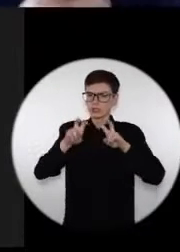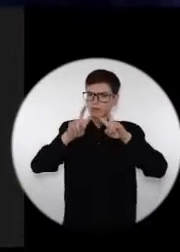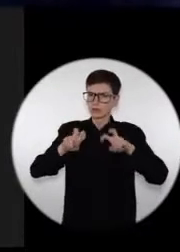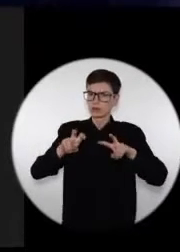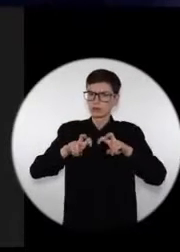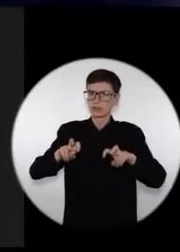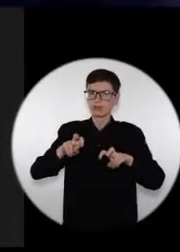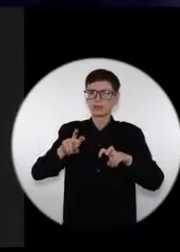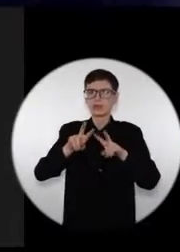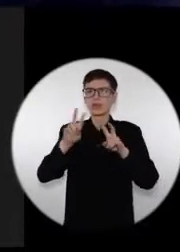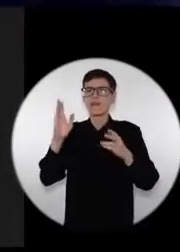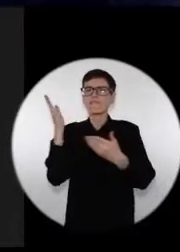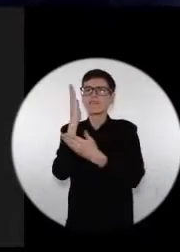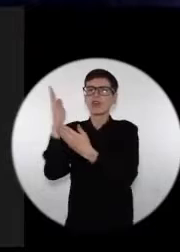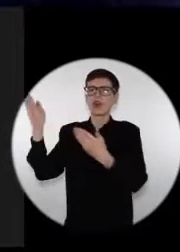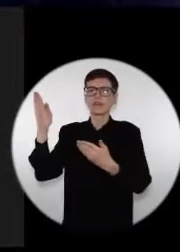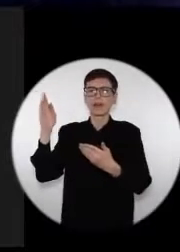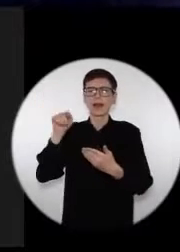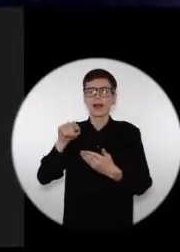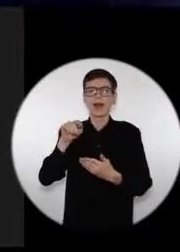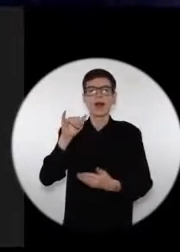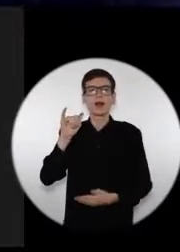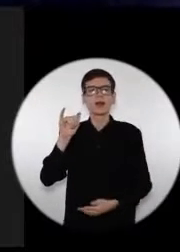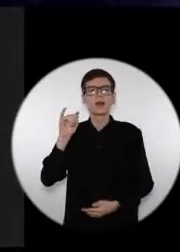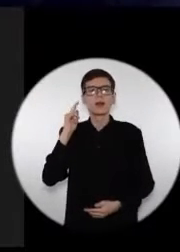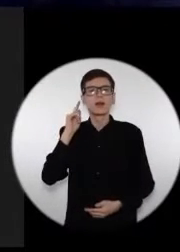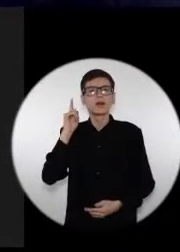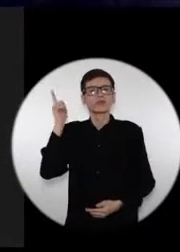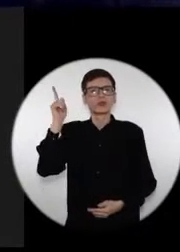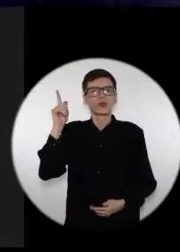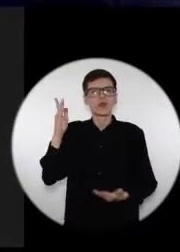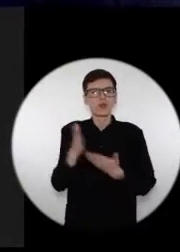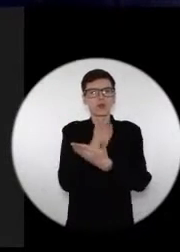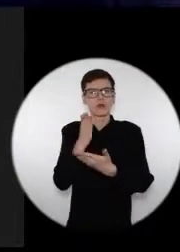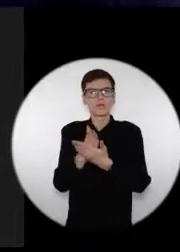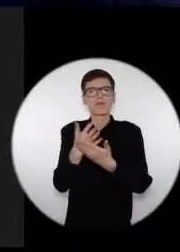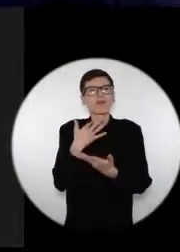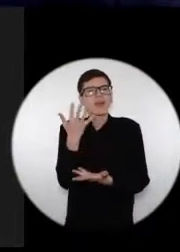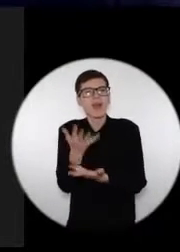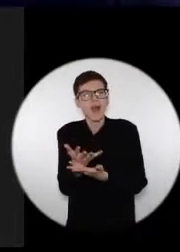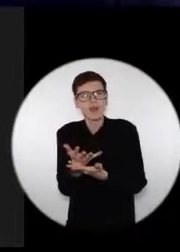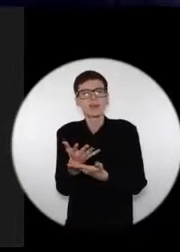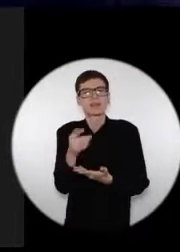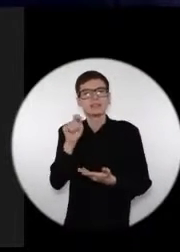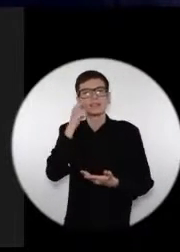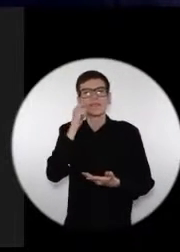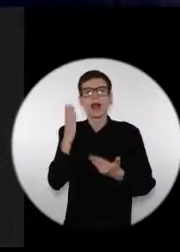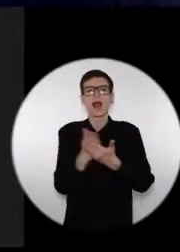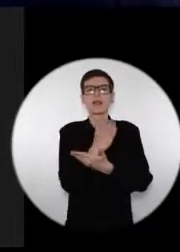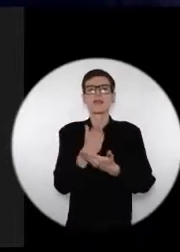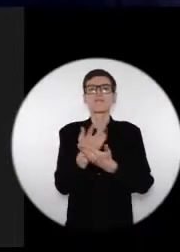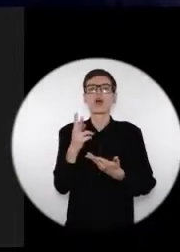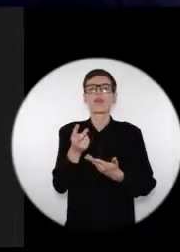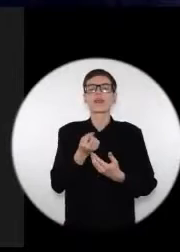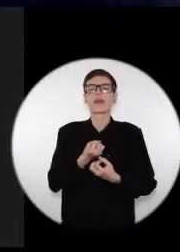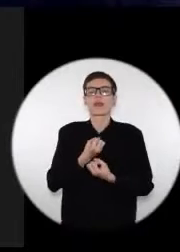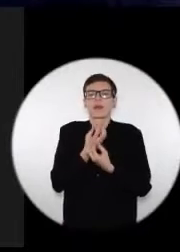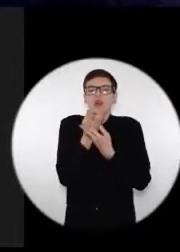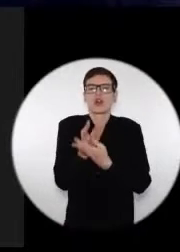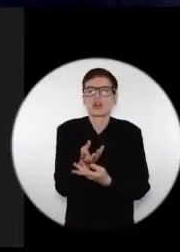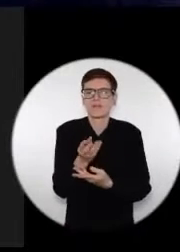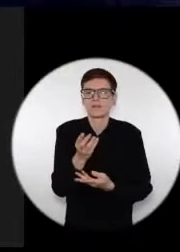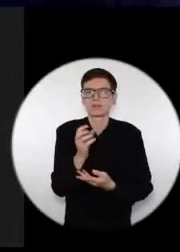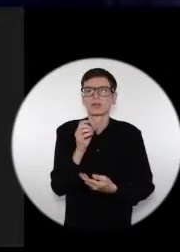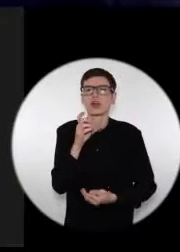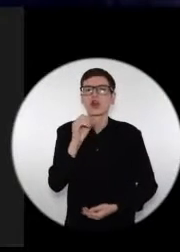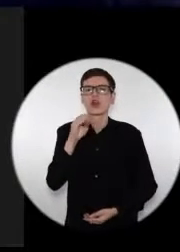en torno a bibliotecas en soporte sonoro y casi el 70% de la producción de esas bibliotecas son libros de